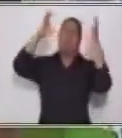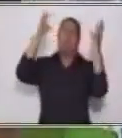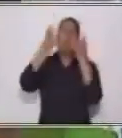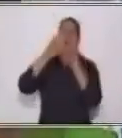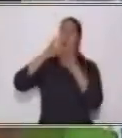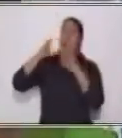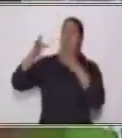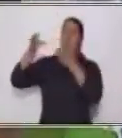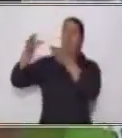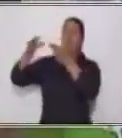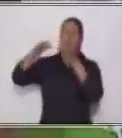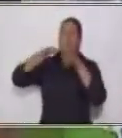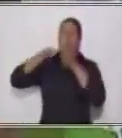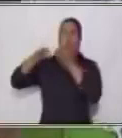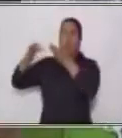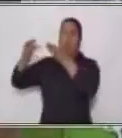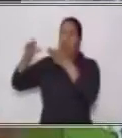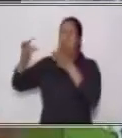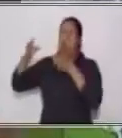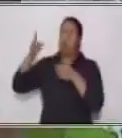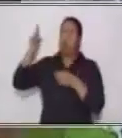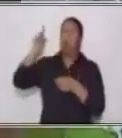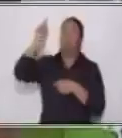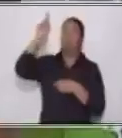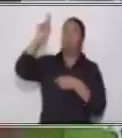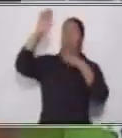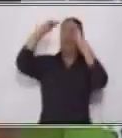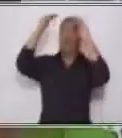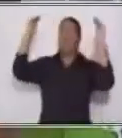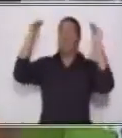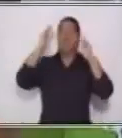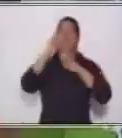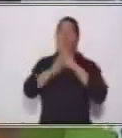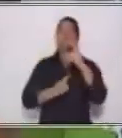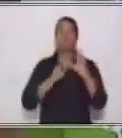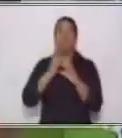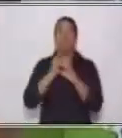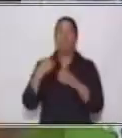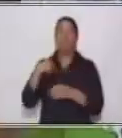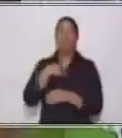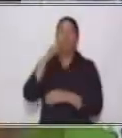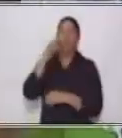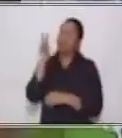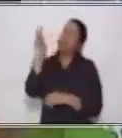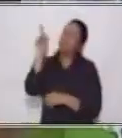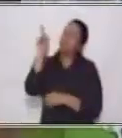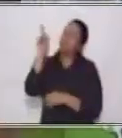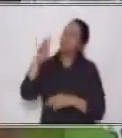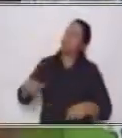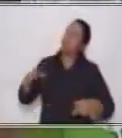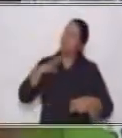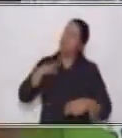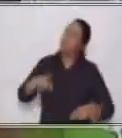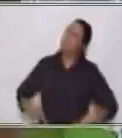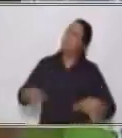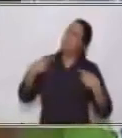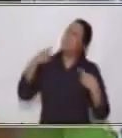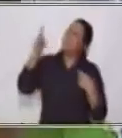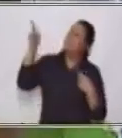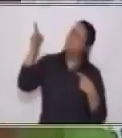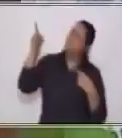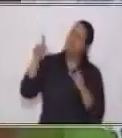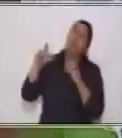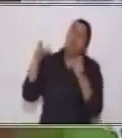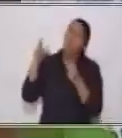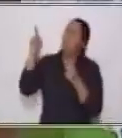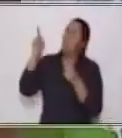llevar a aprender acerca de ese planeta, las condiciones de ese planeta, por qué es que podemos validar que hay